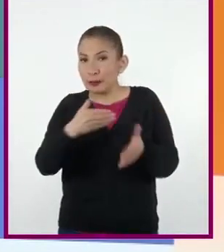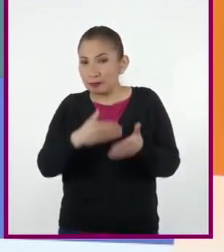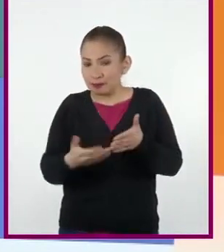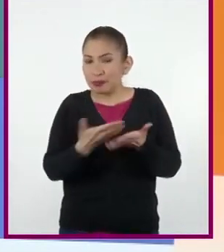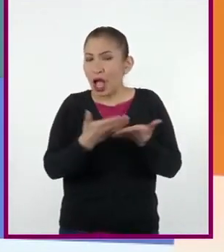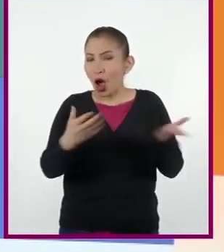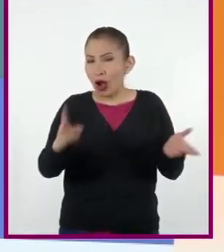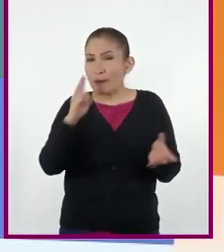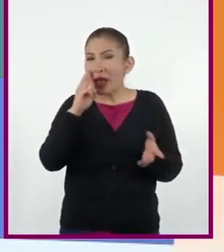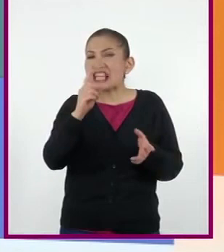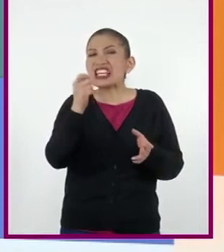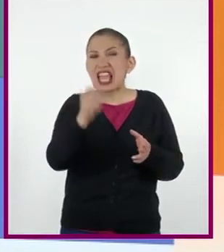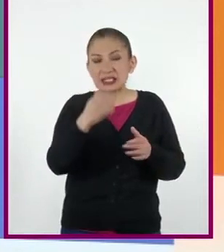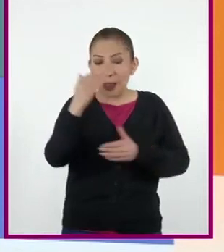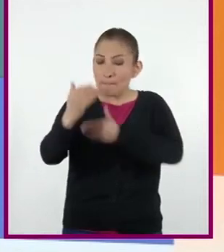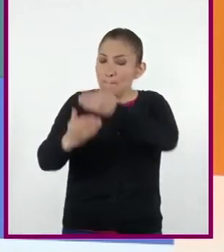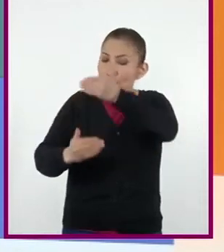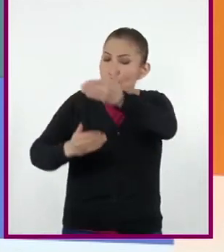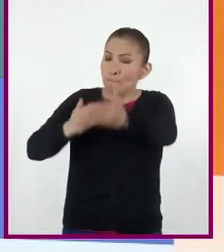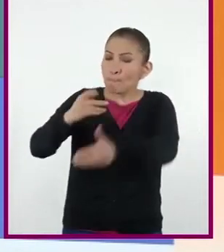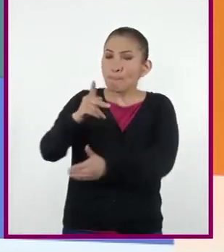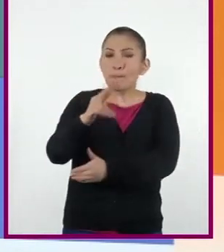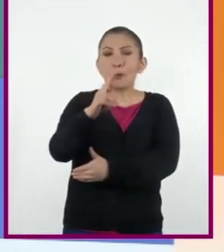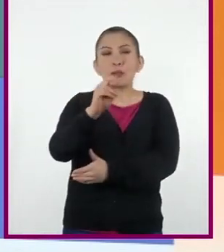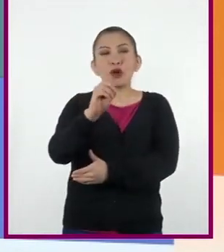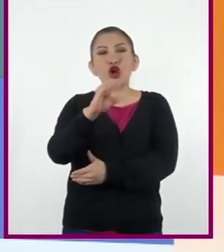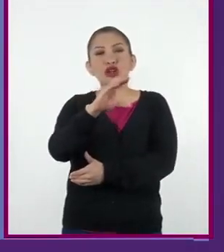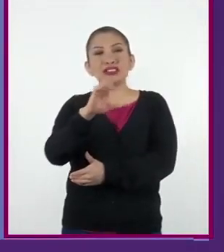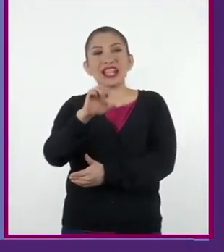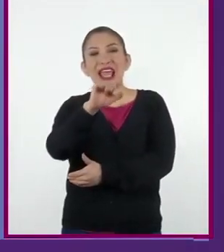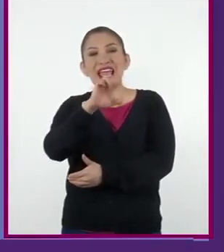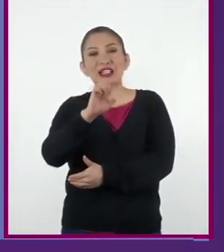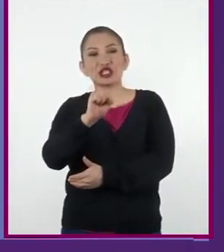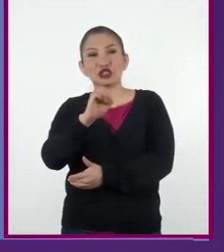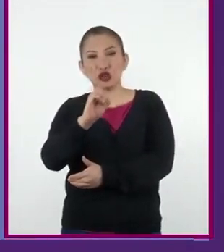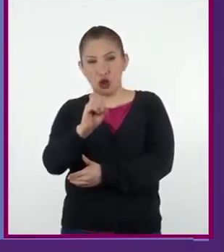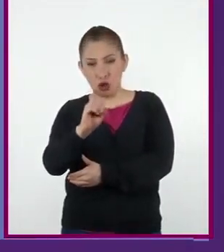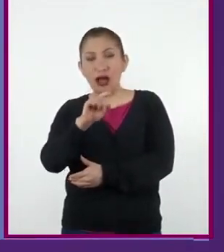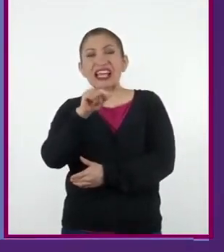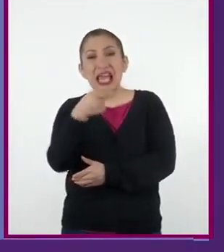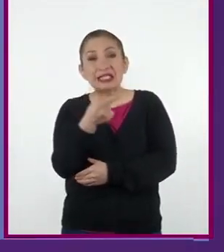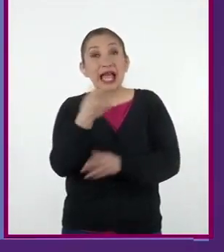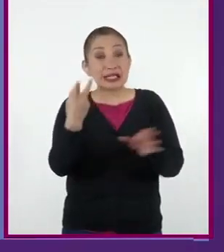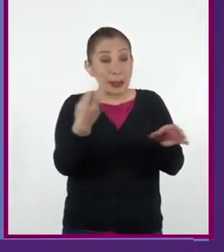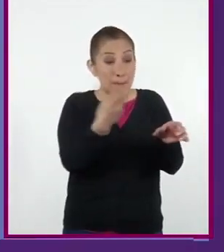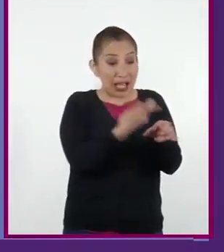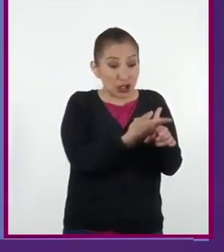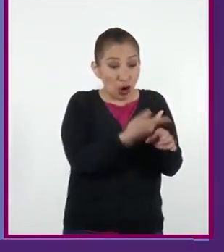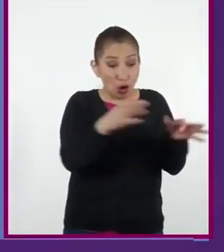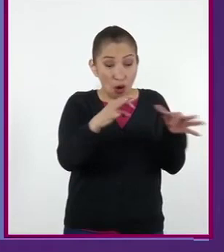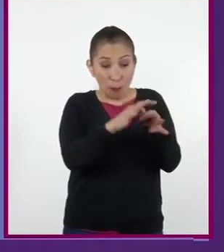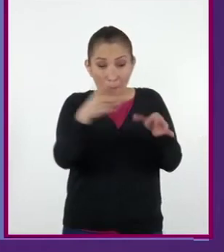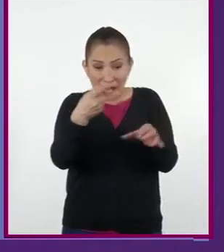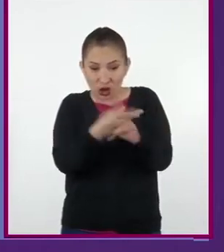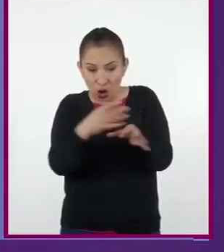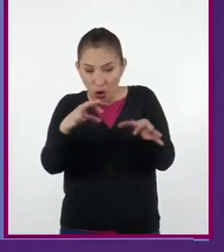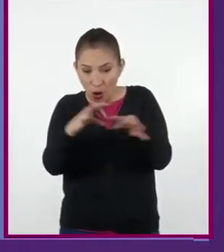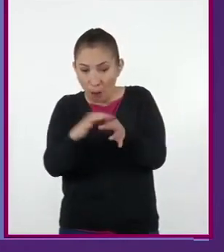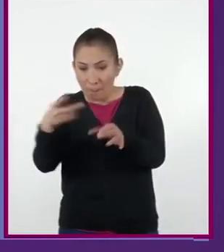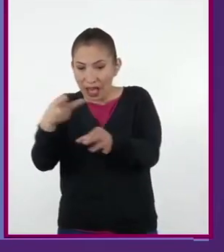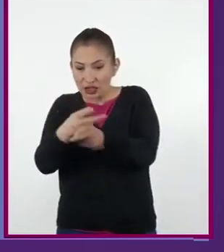Ahora revisemos qué es un proceso y sus características. Un proceso es una serie de hechos